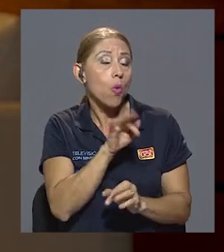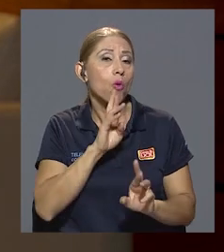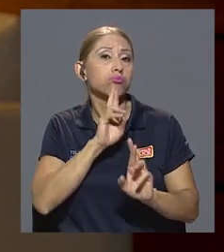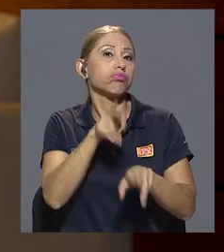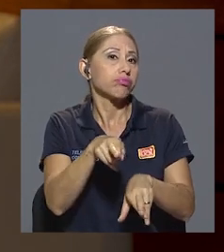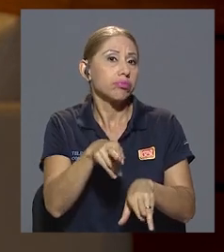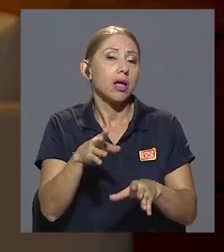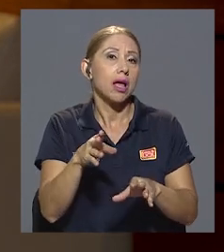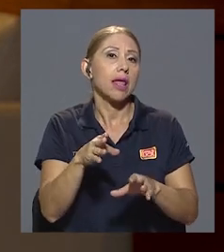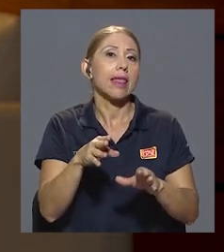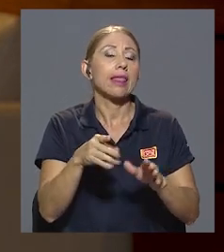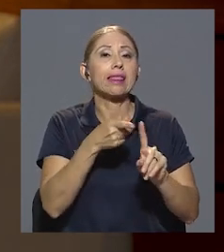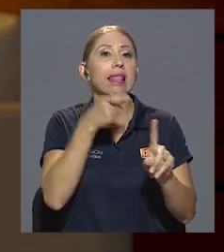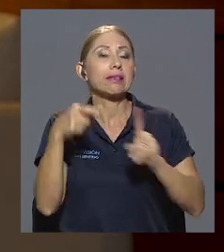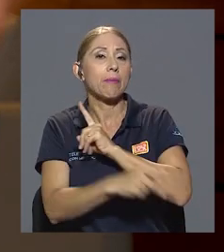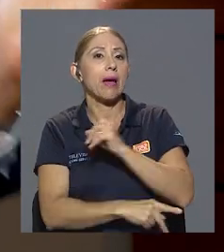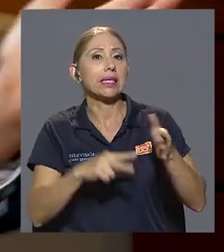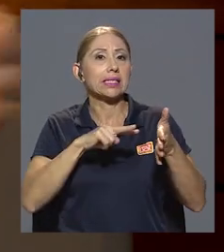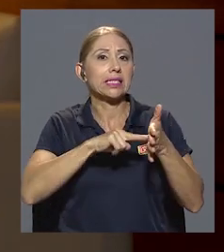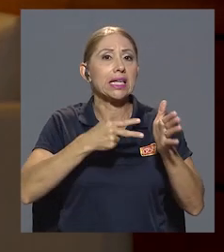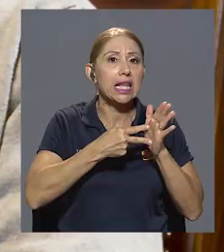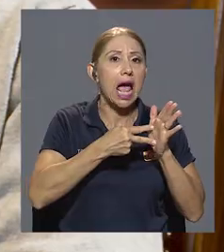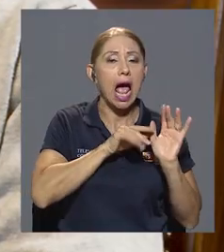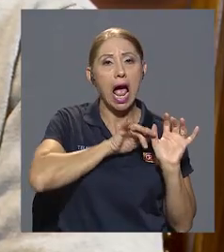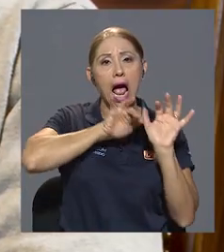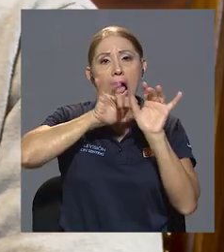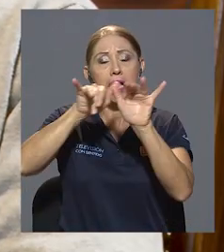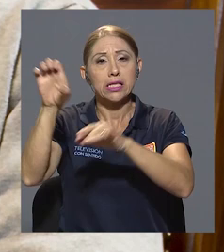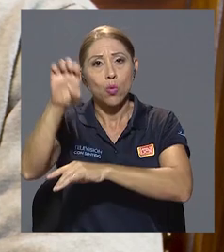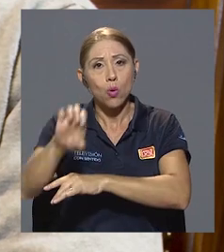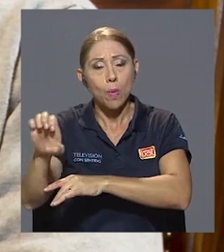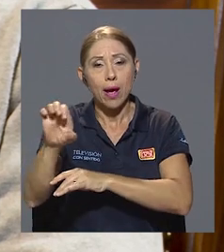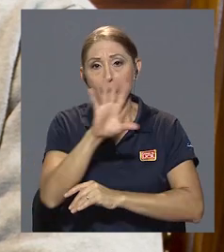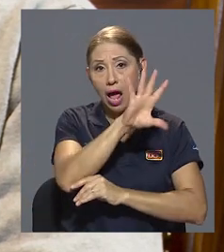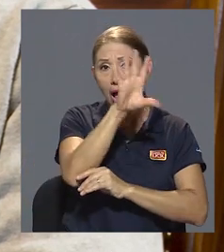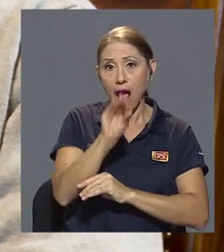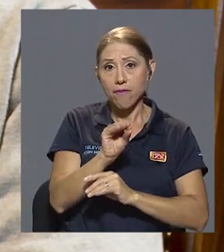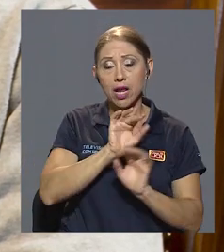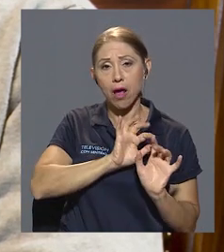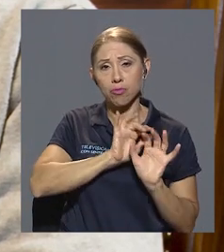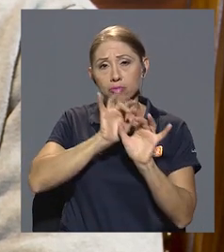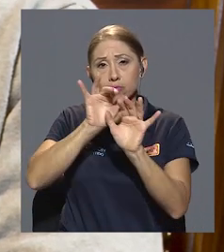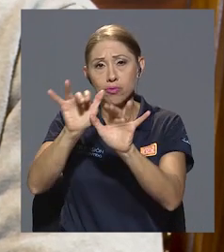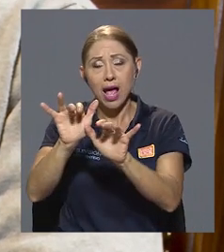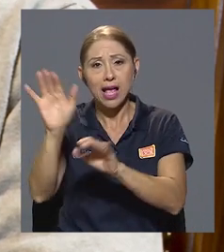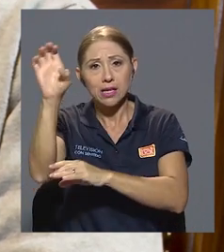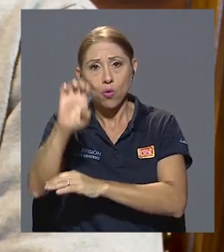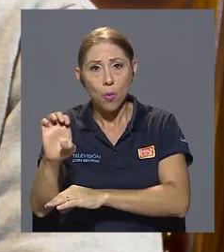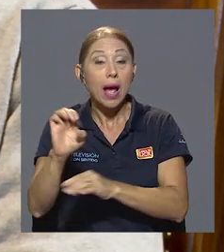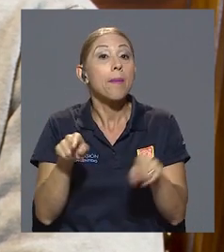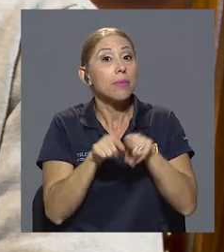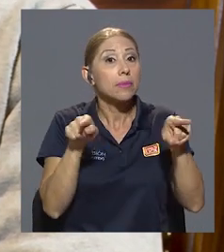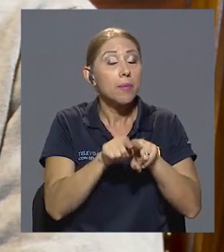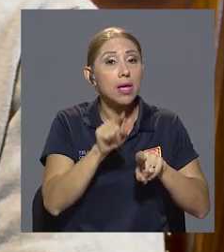de las migraciones que se dan desidia hacia europa de áfrica hacia europa pero también de